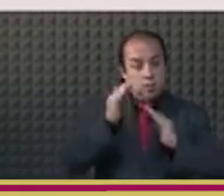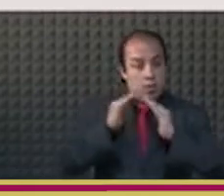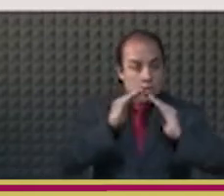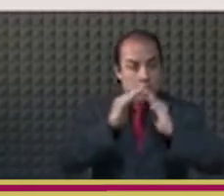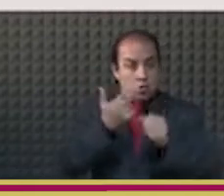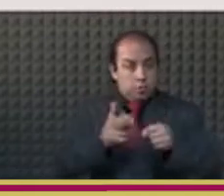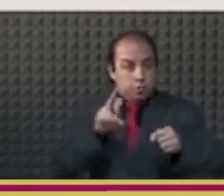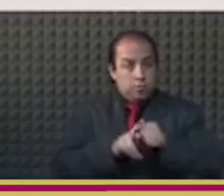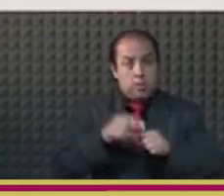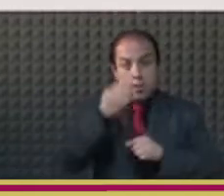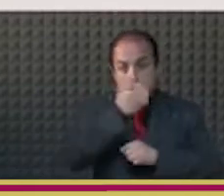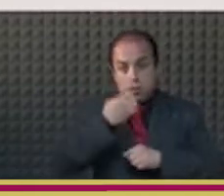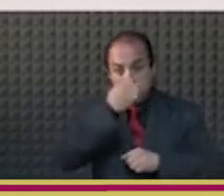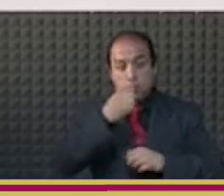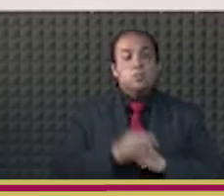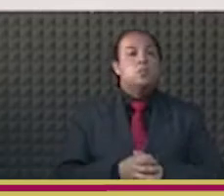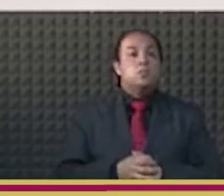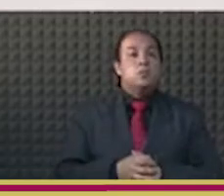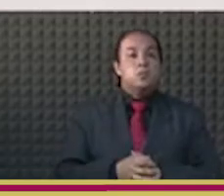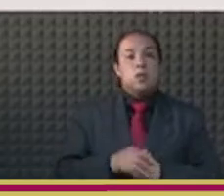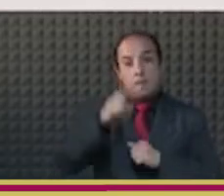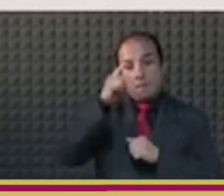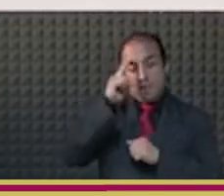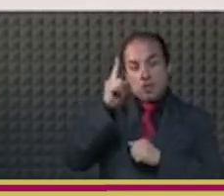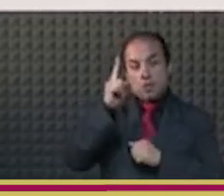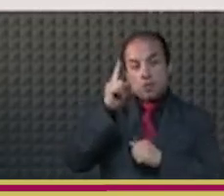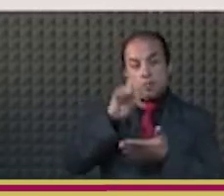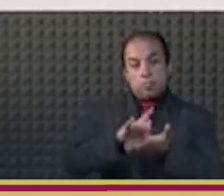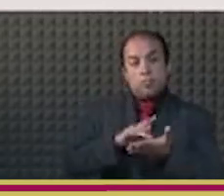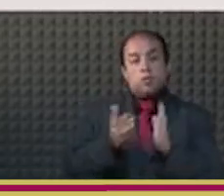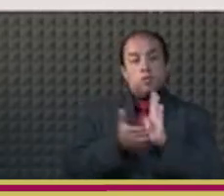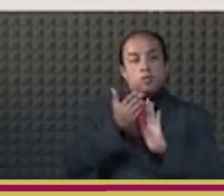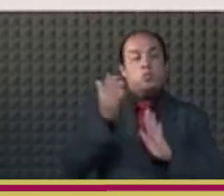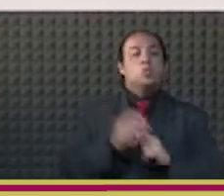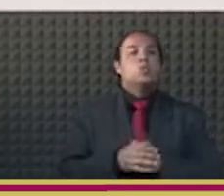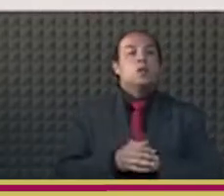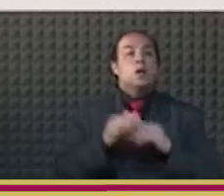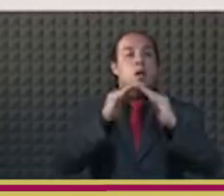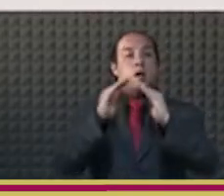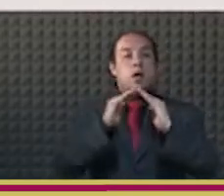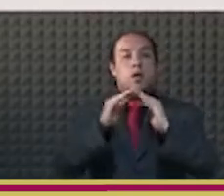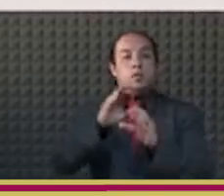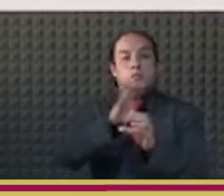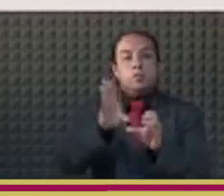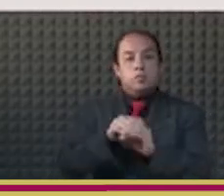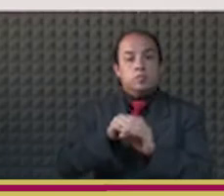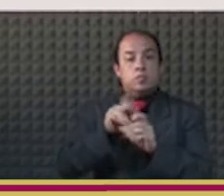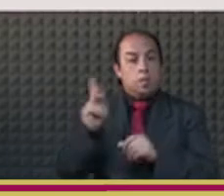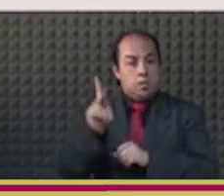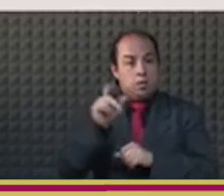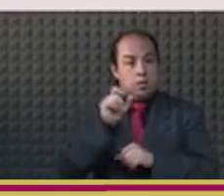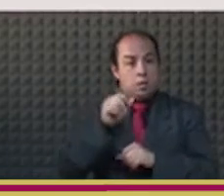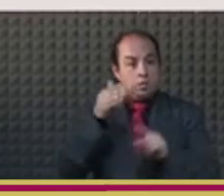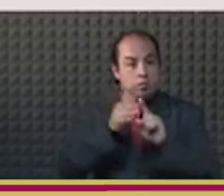viviendas, hospitales y escuelas, las facilidades para construir vivienda incluyente, popular y para